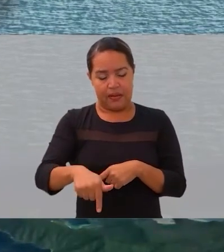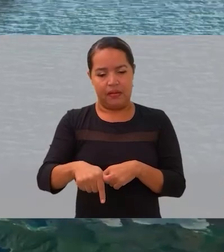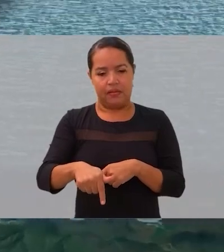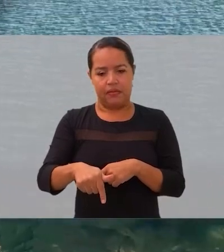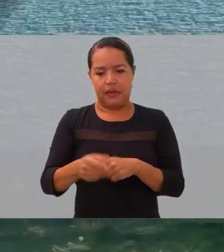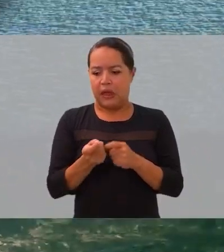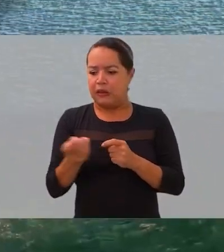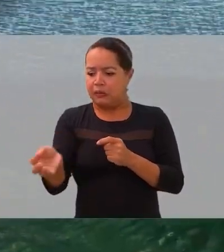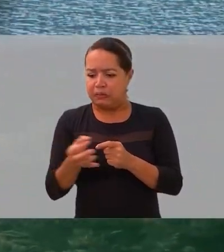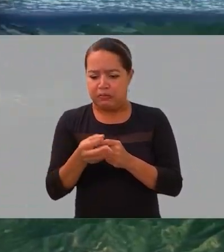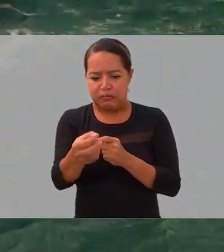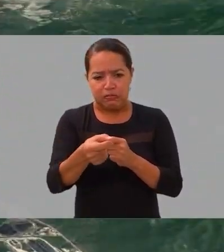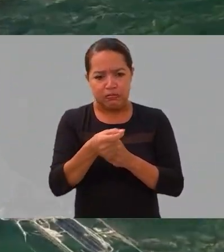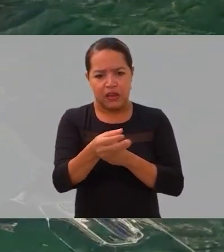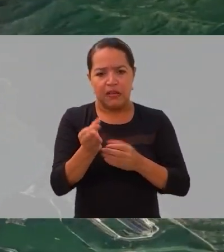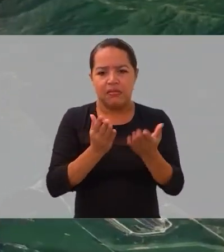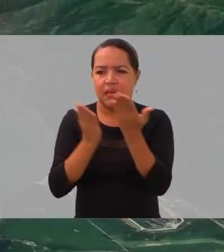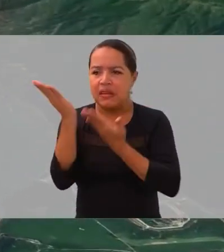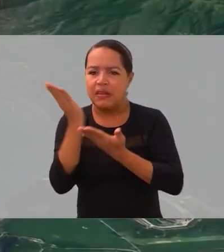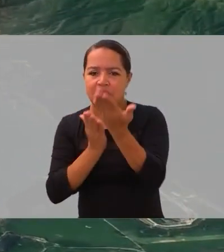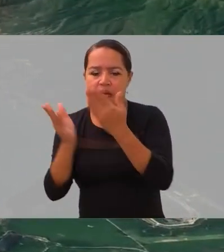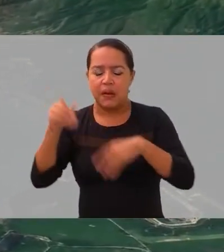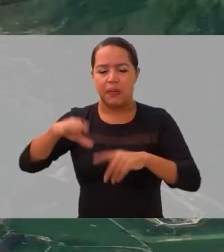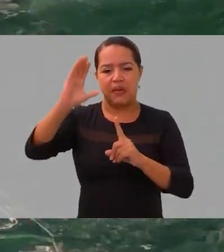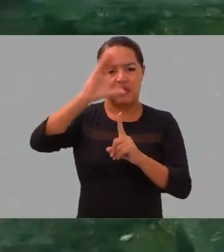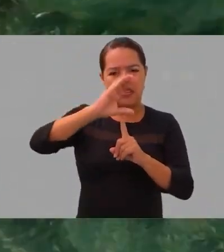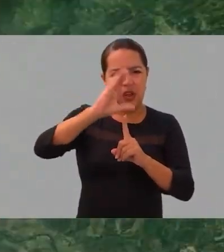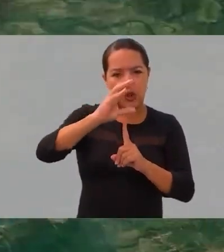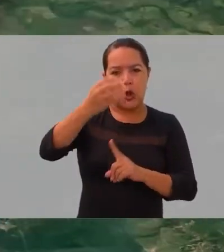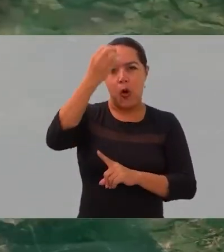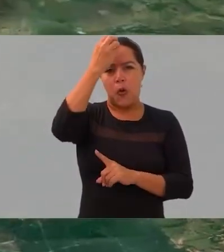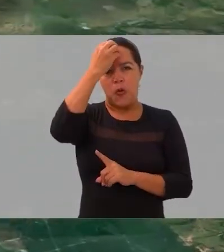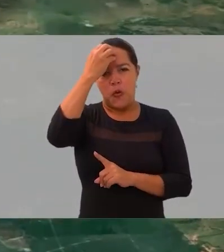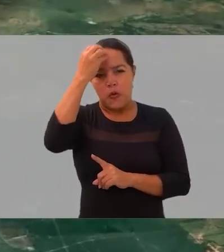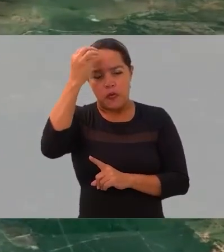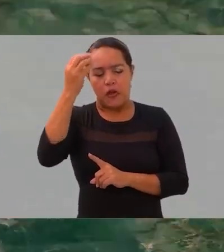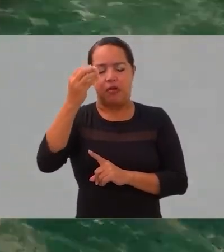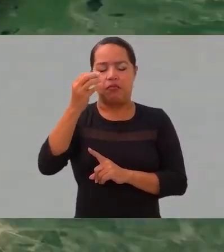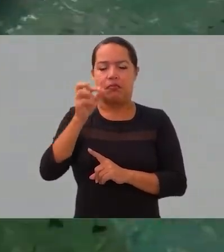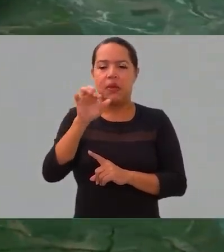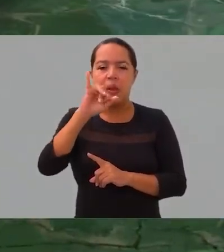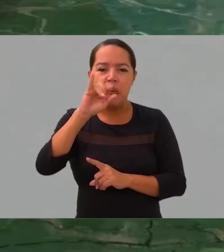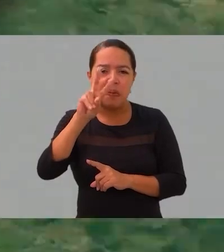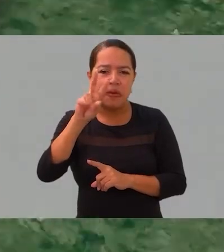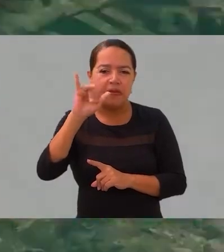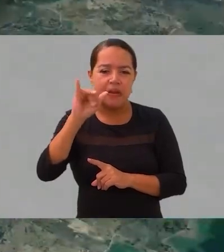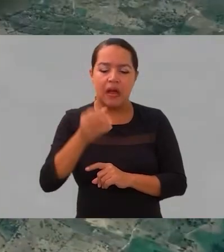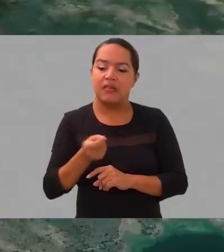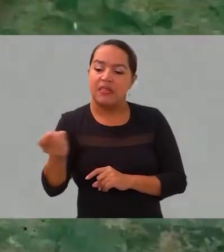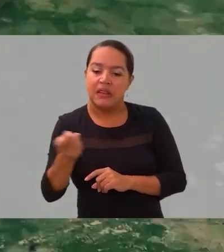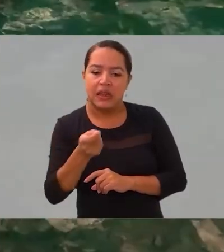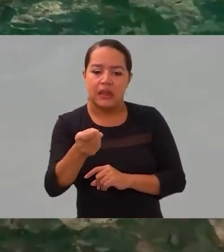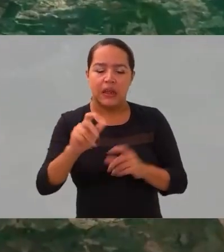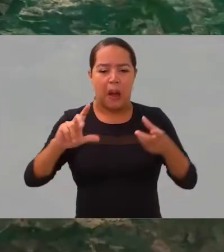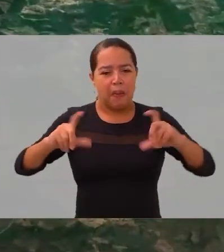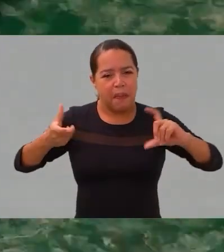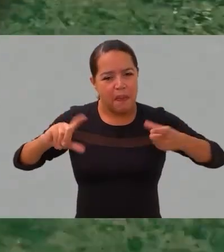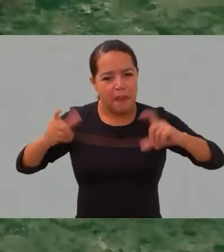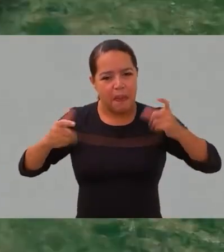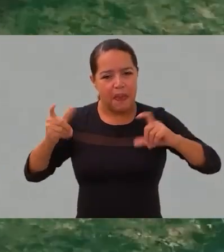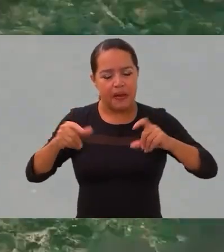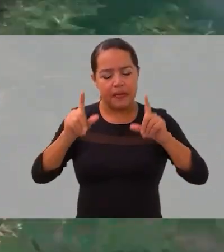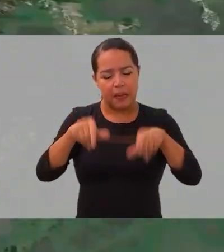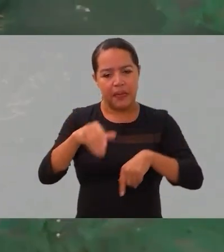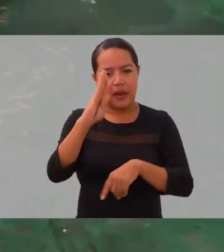y sedes municipales de servicios en Ciénaga, Fundación, PB High, Santa Ana, Plato